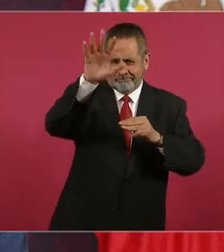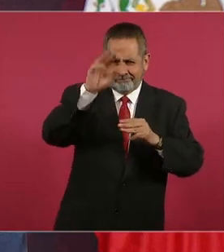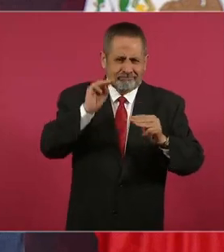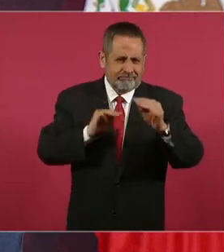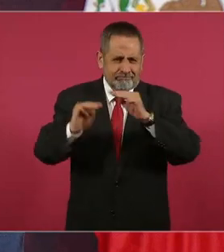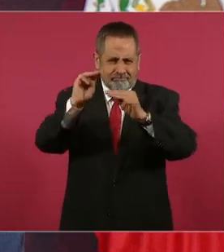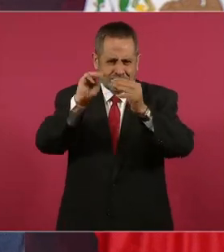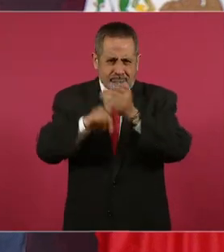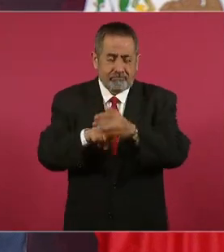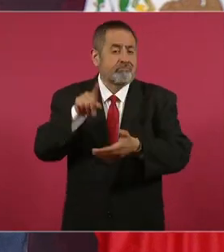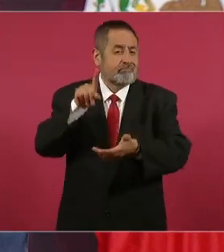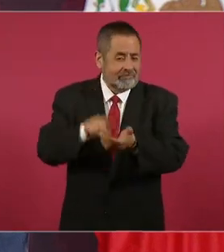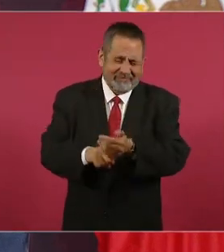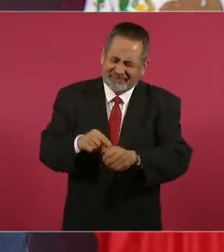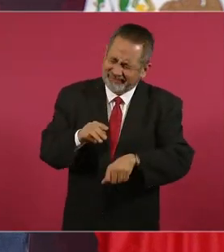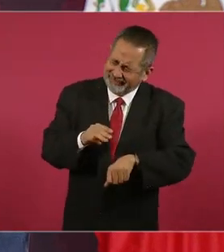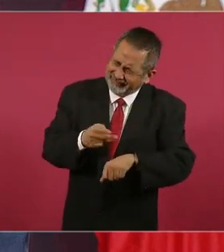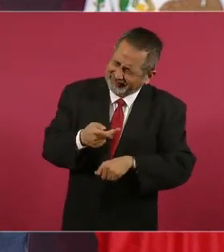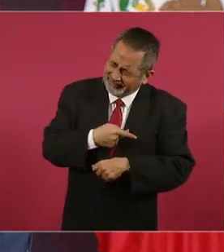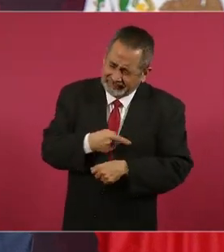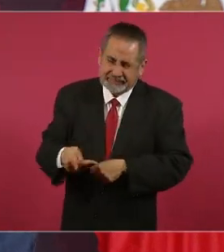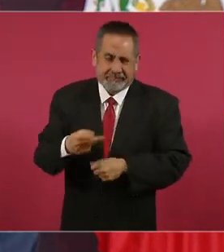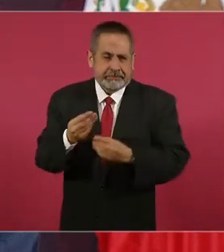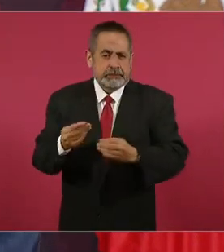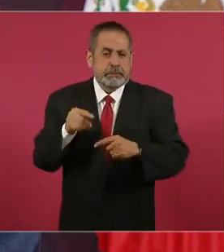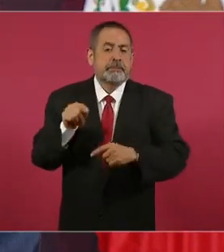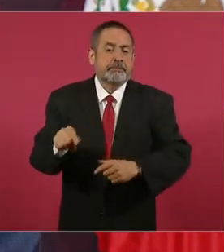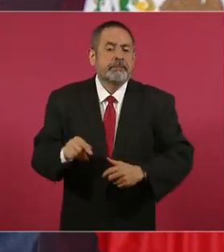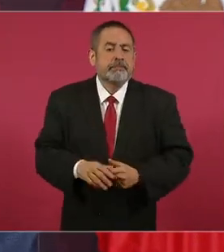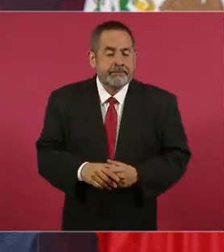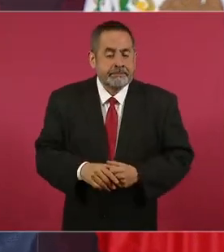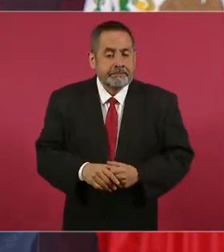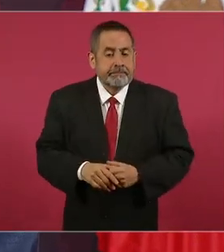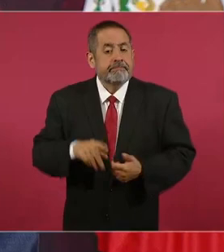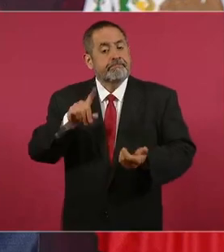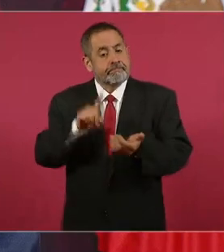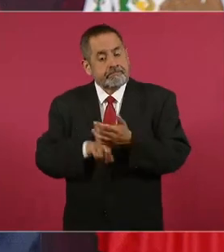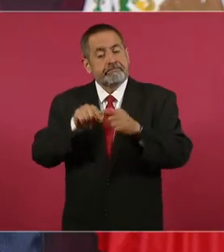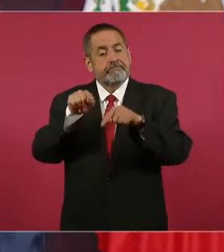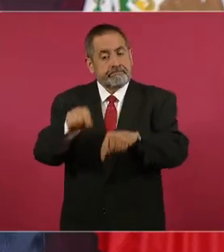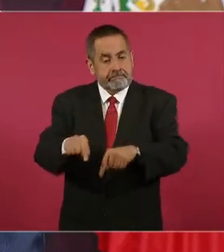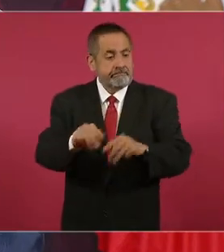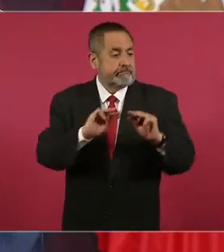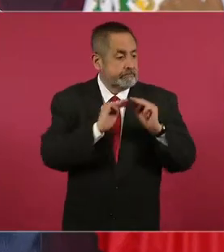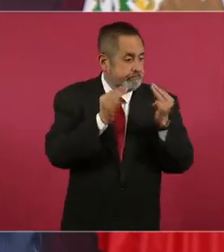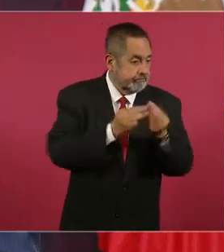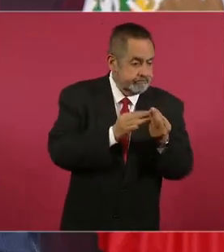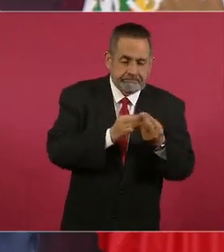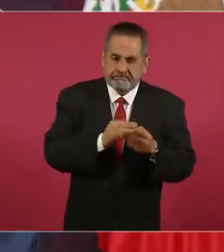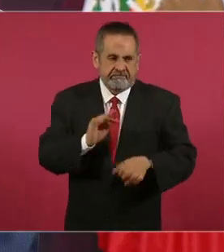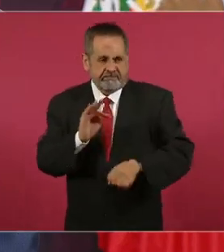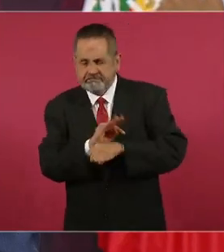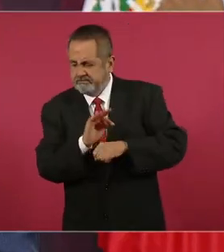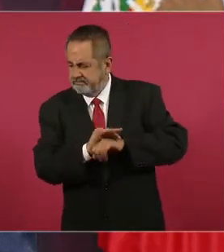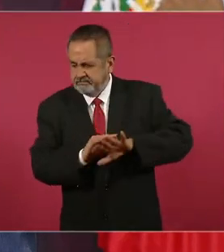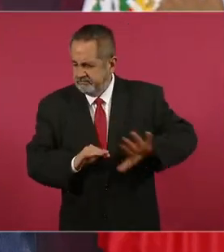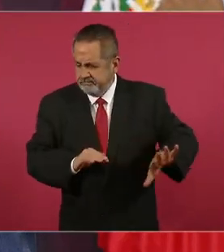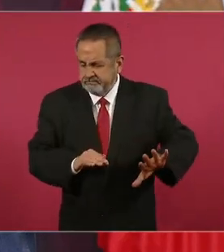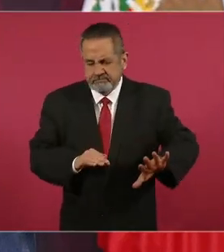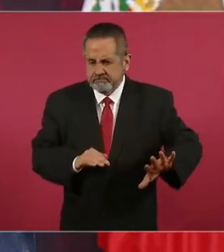es donde hay más pobreza, ahí también hay presencia de estos grupos, y lo mismo, estamos trabajando